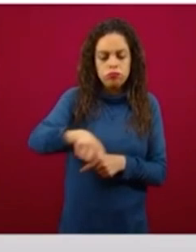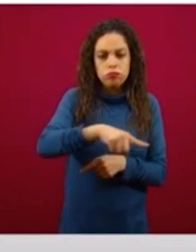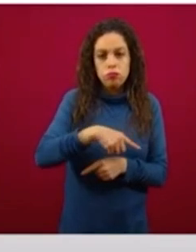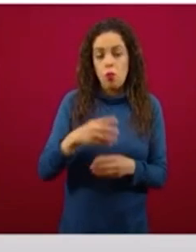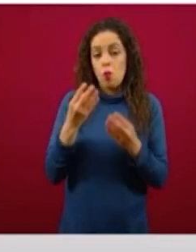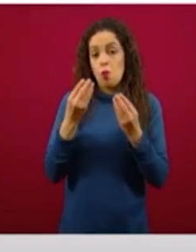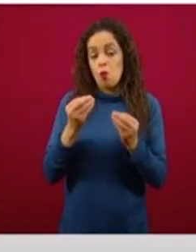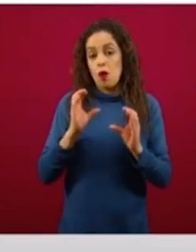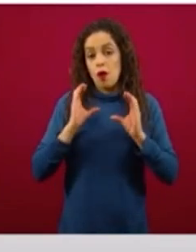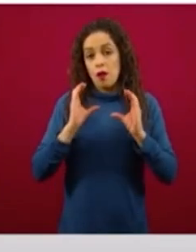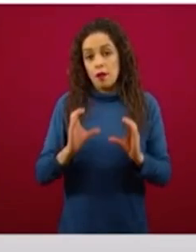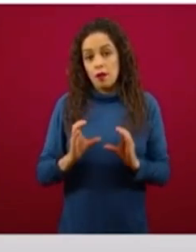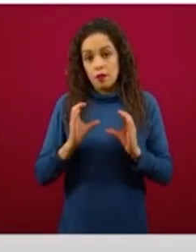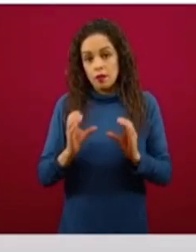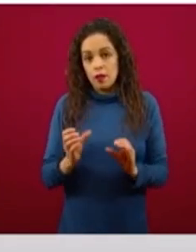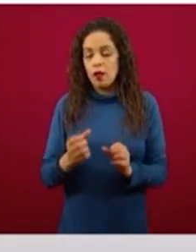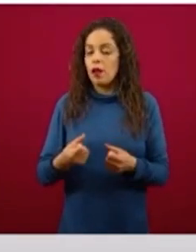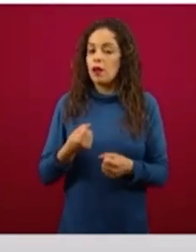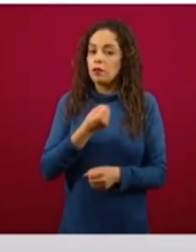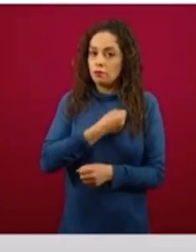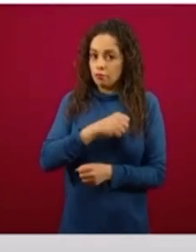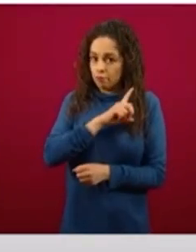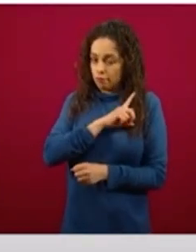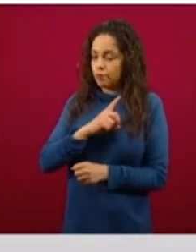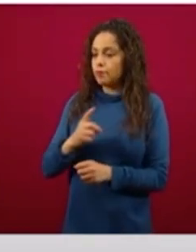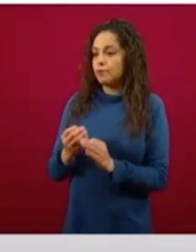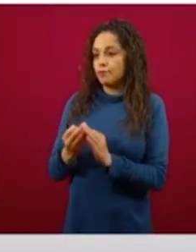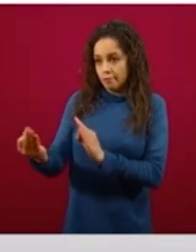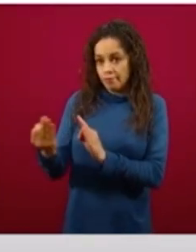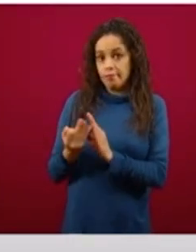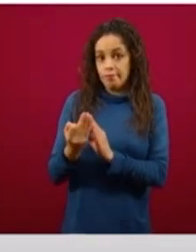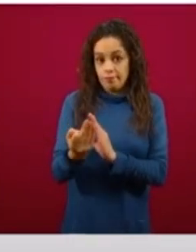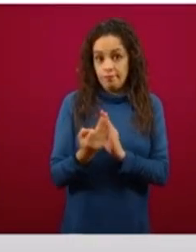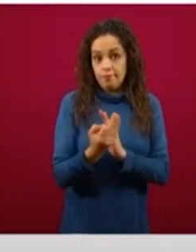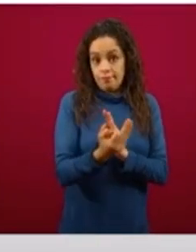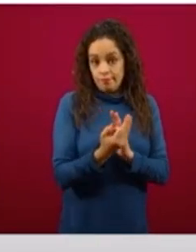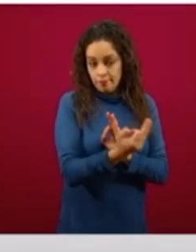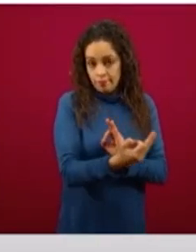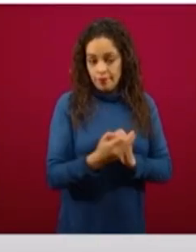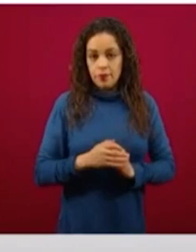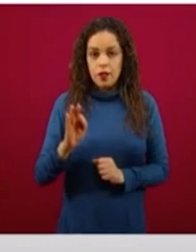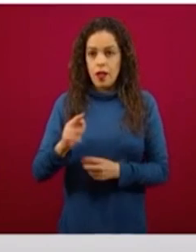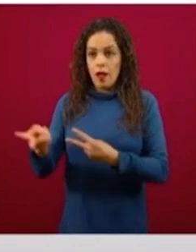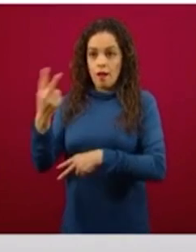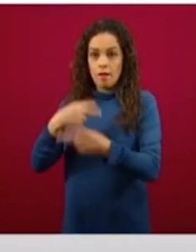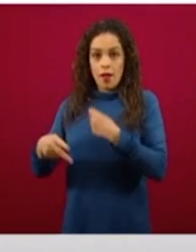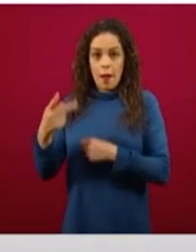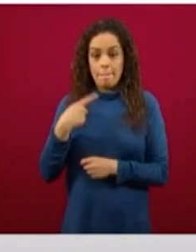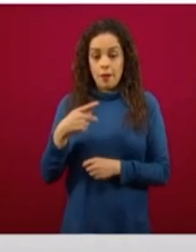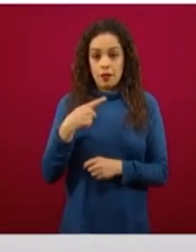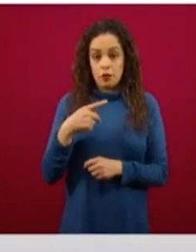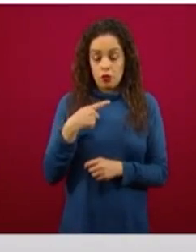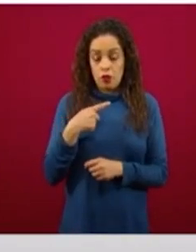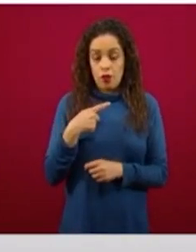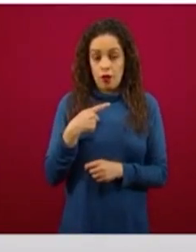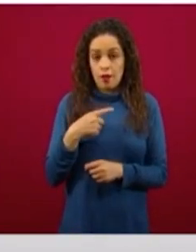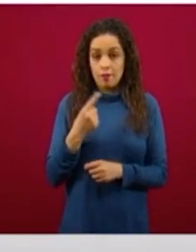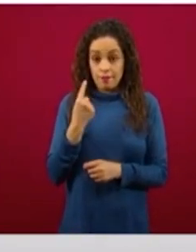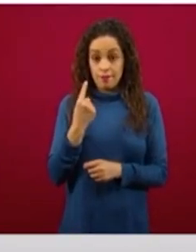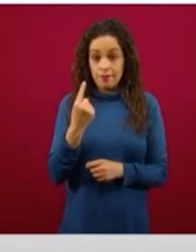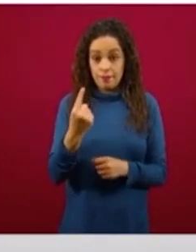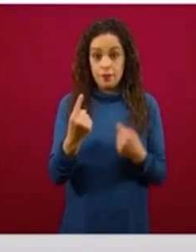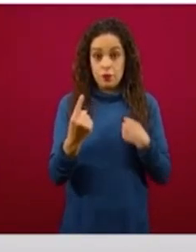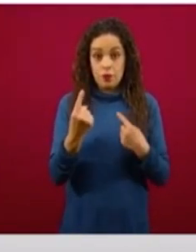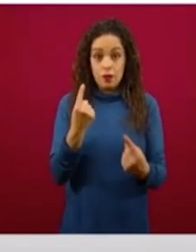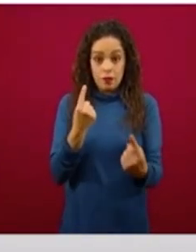precaución con la sana distancia en la que hemos estado hablando si viene una persona en sentido contrario a nosotros podemos detenernos